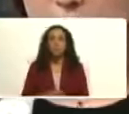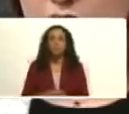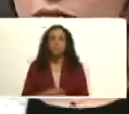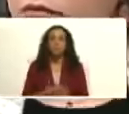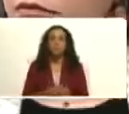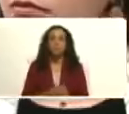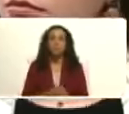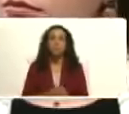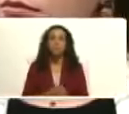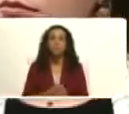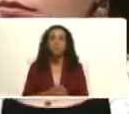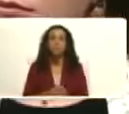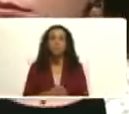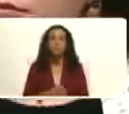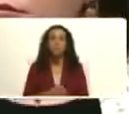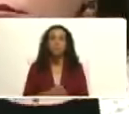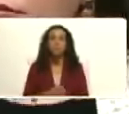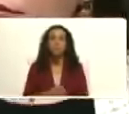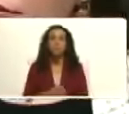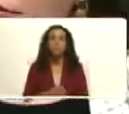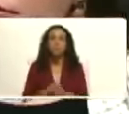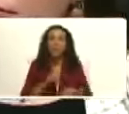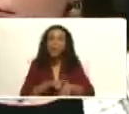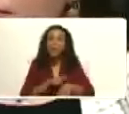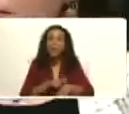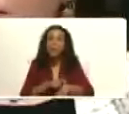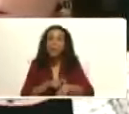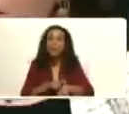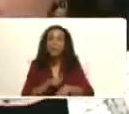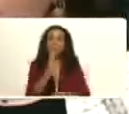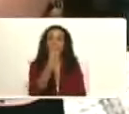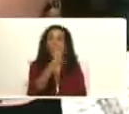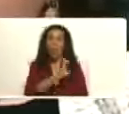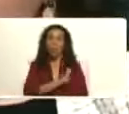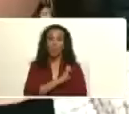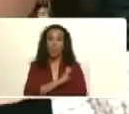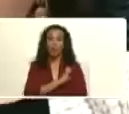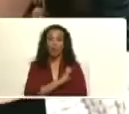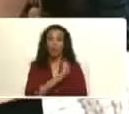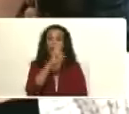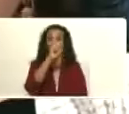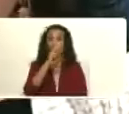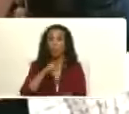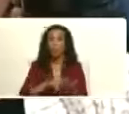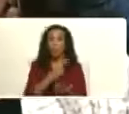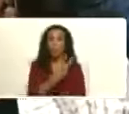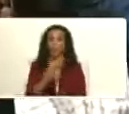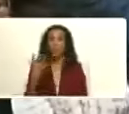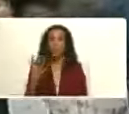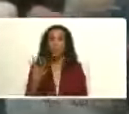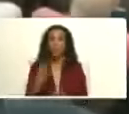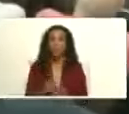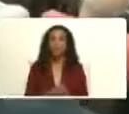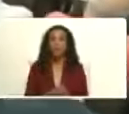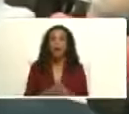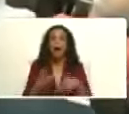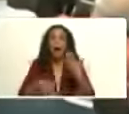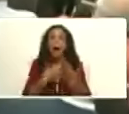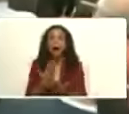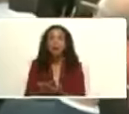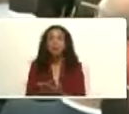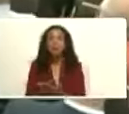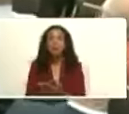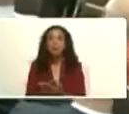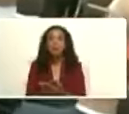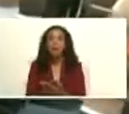Igualmente, para el periodo 1 de enero a 21 de noviembre